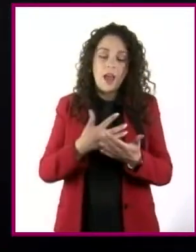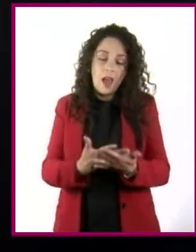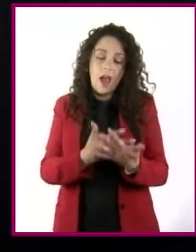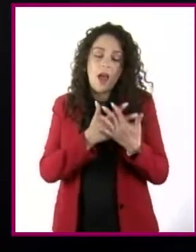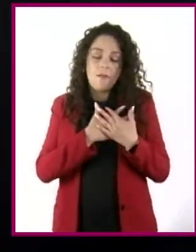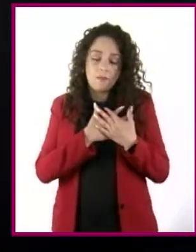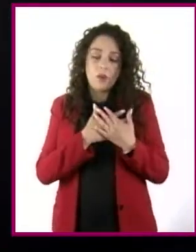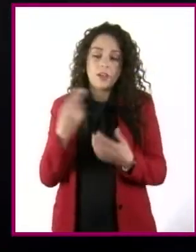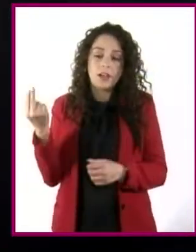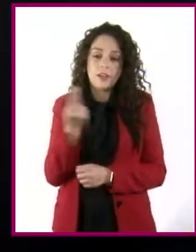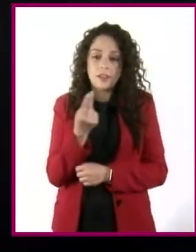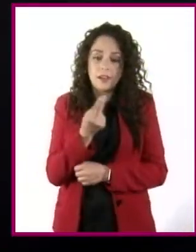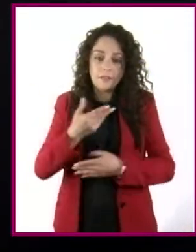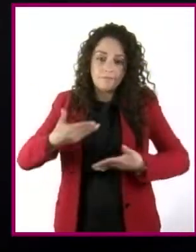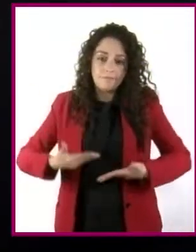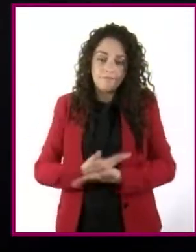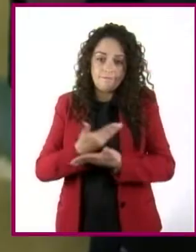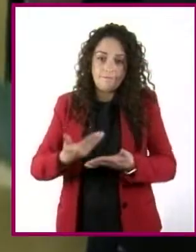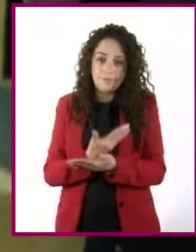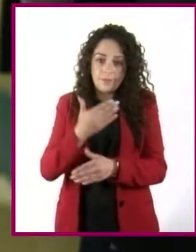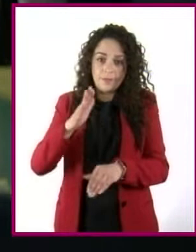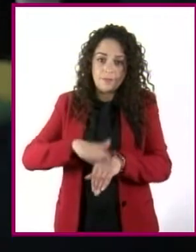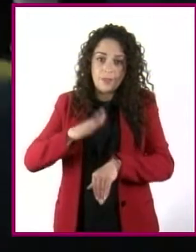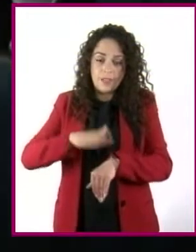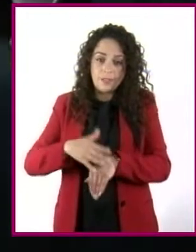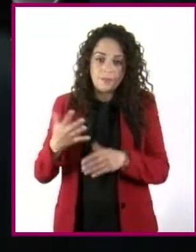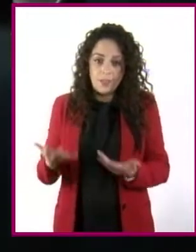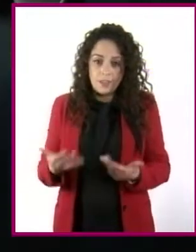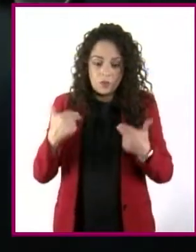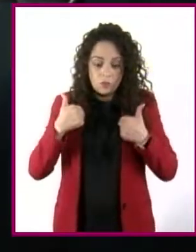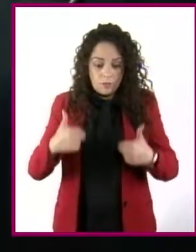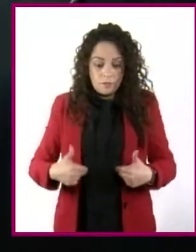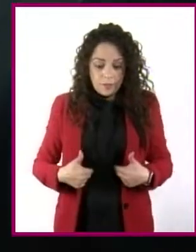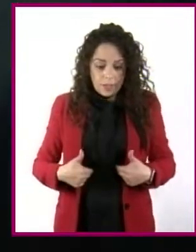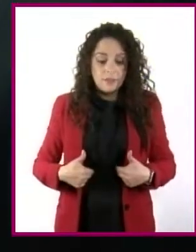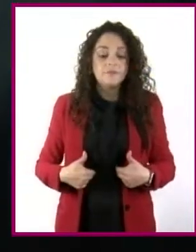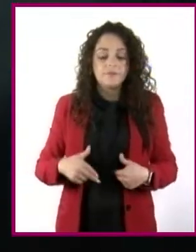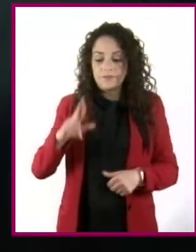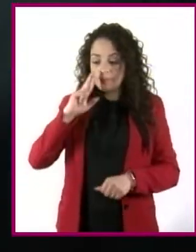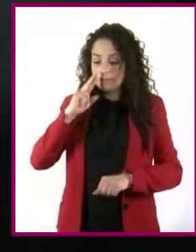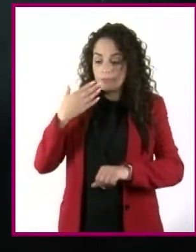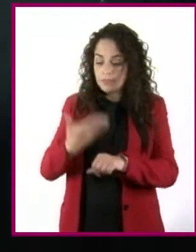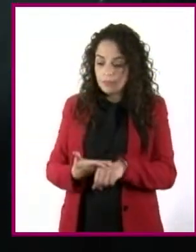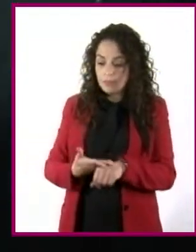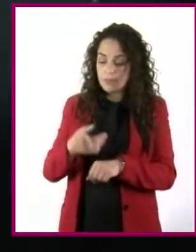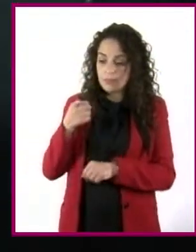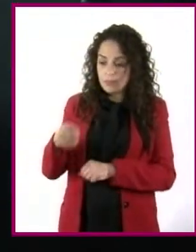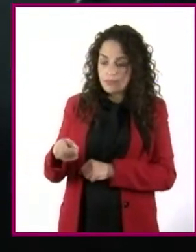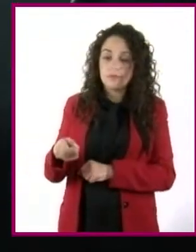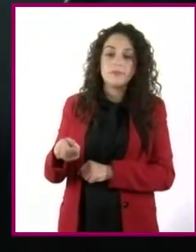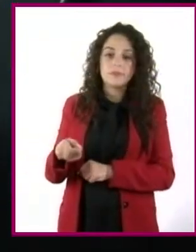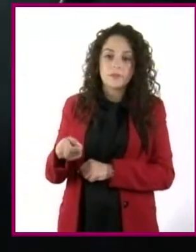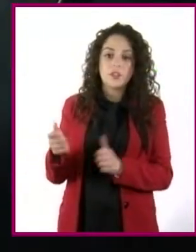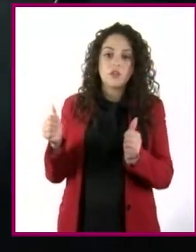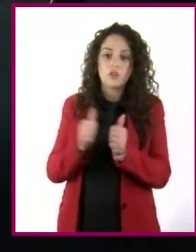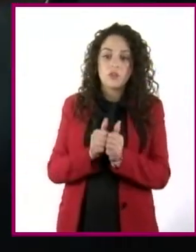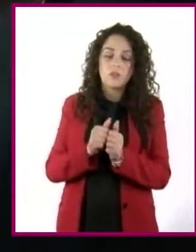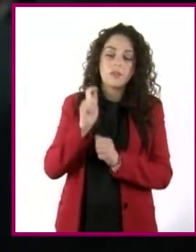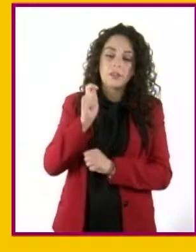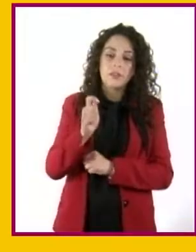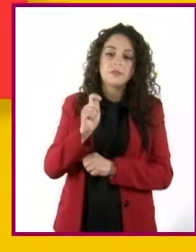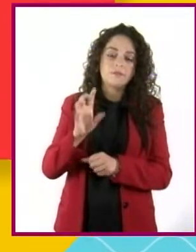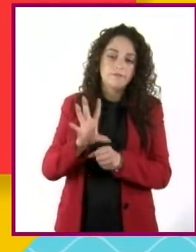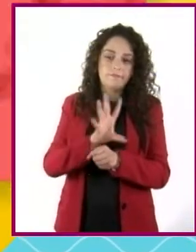de reproducirnos como especie y de organizar a los responsables de dicha tarea a través del código